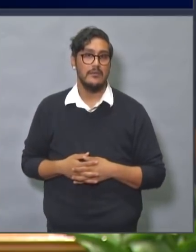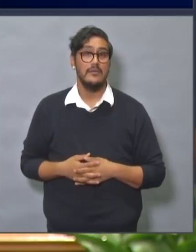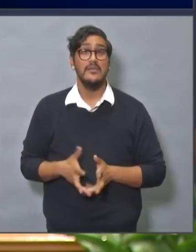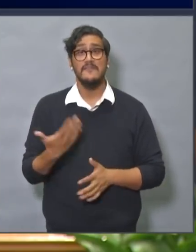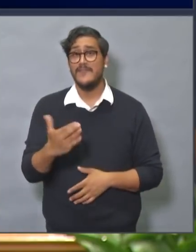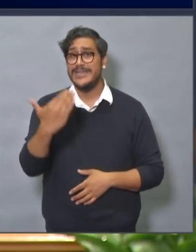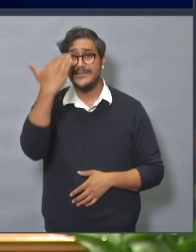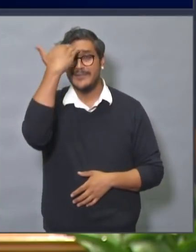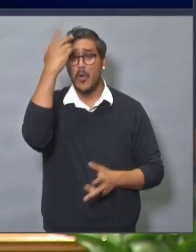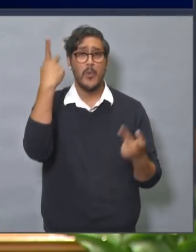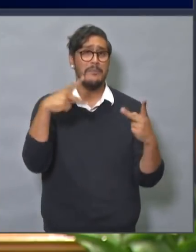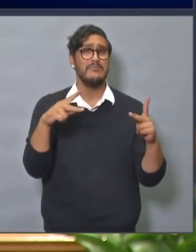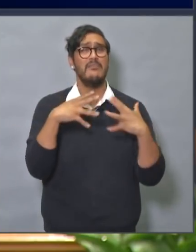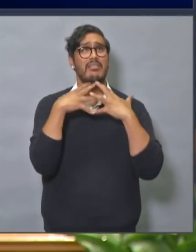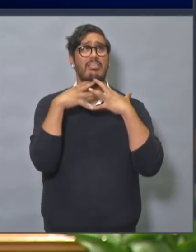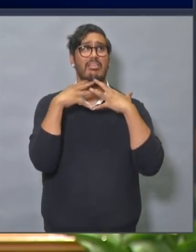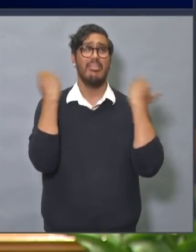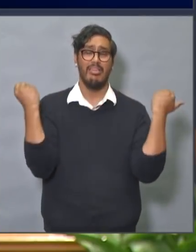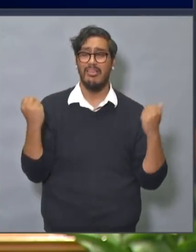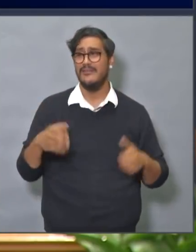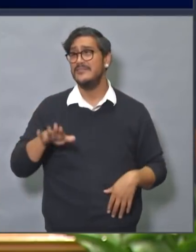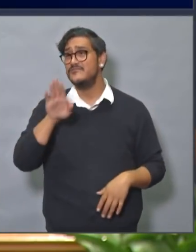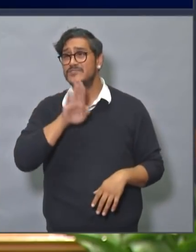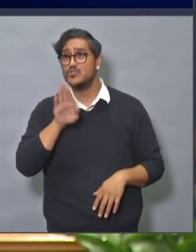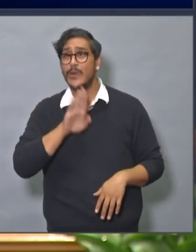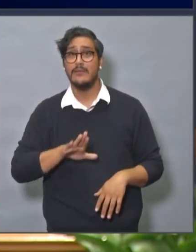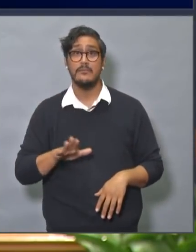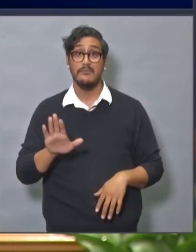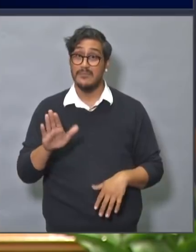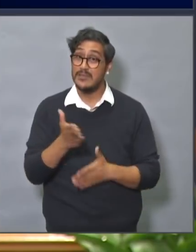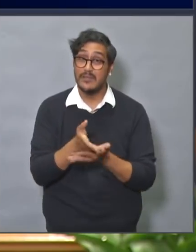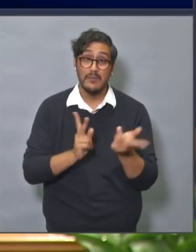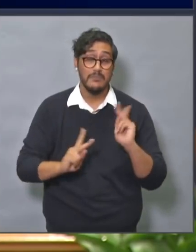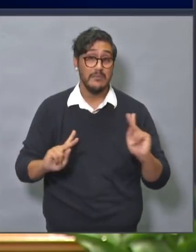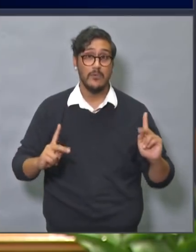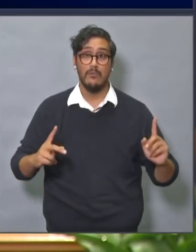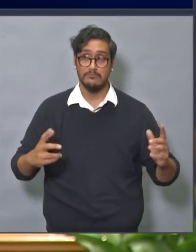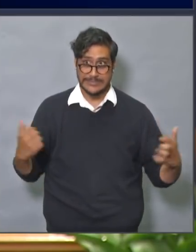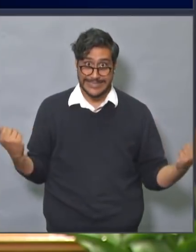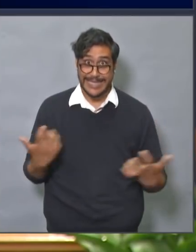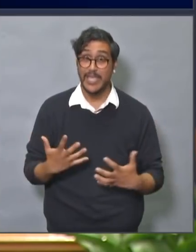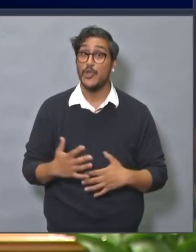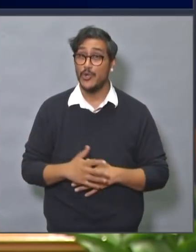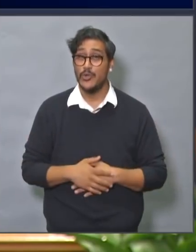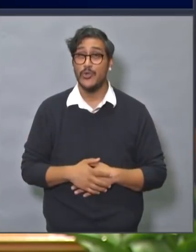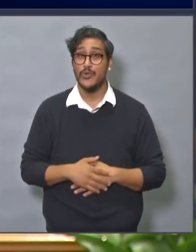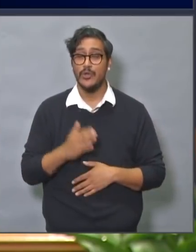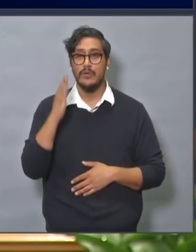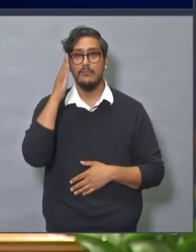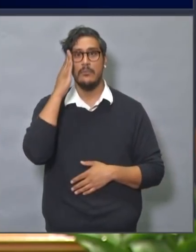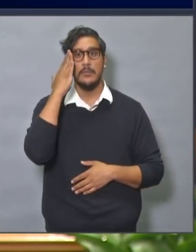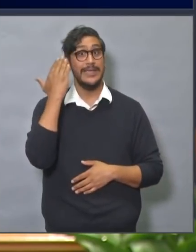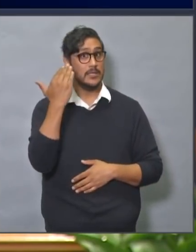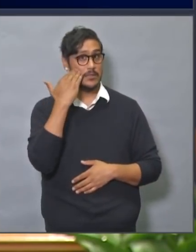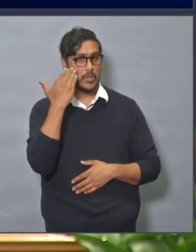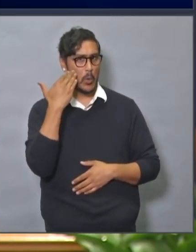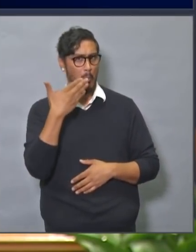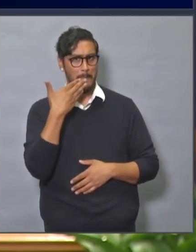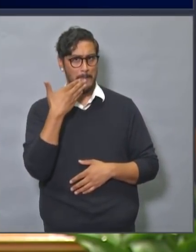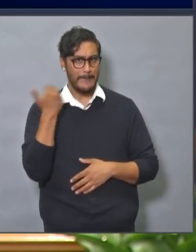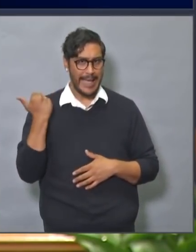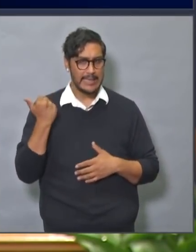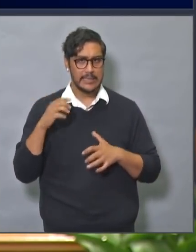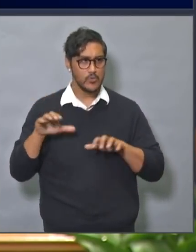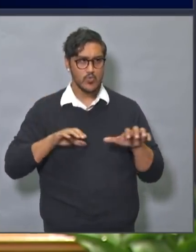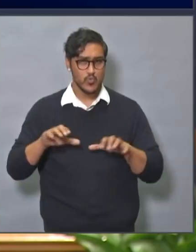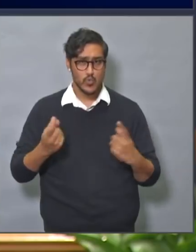están cansadas y frustradas y algunas tienen miedo. También sabemos que las mejores acciones para contener la